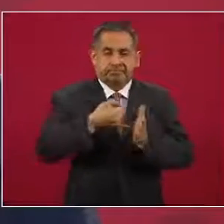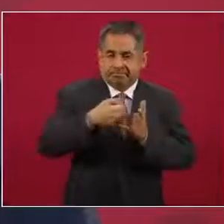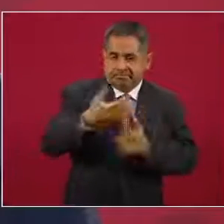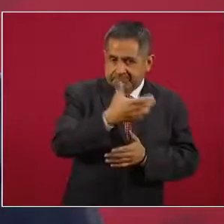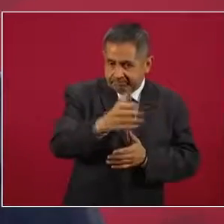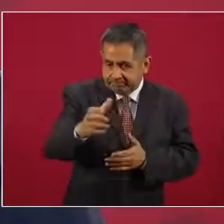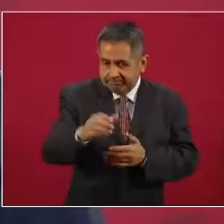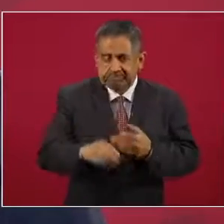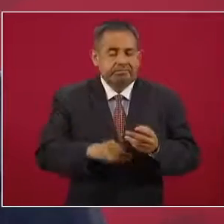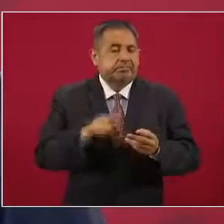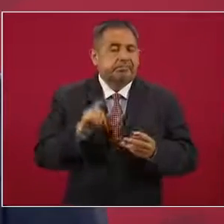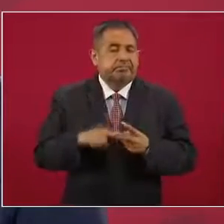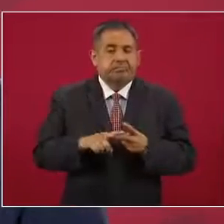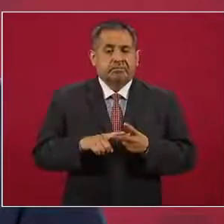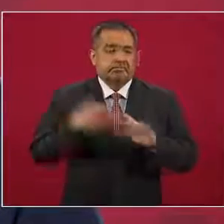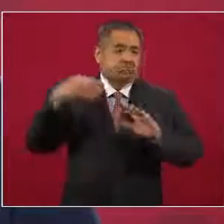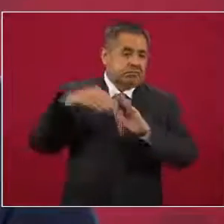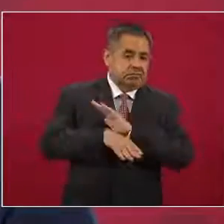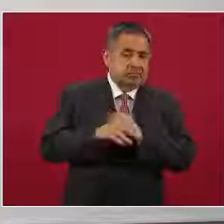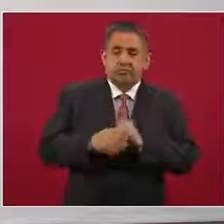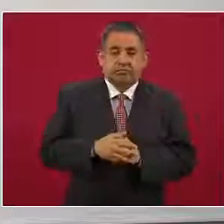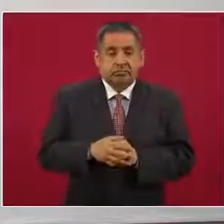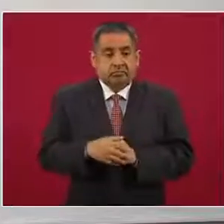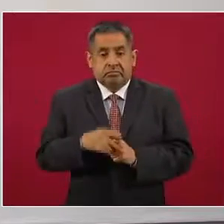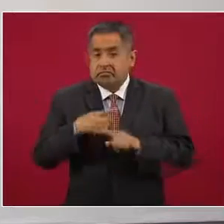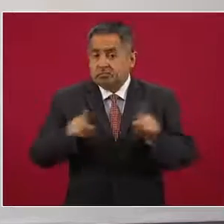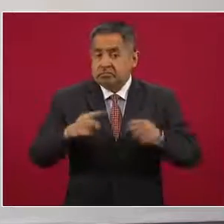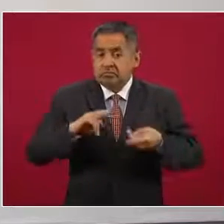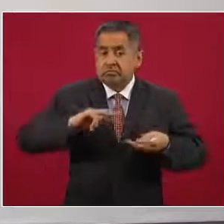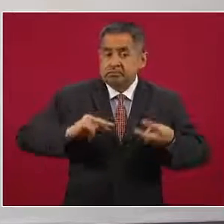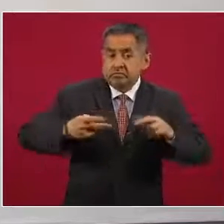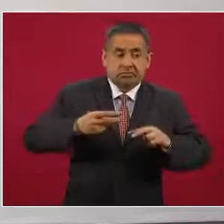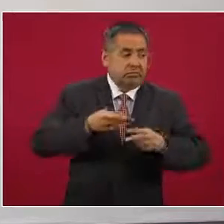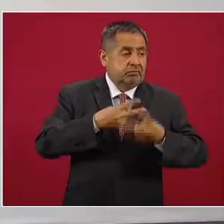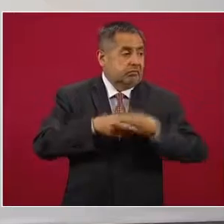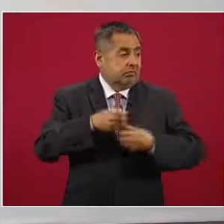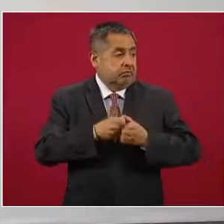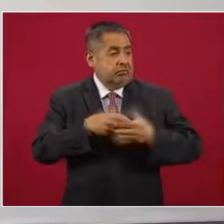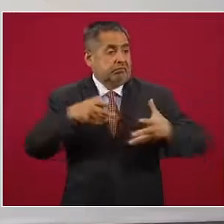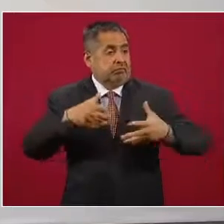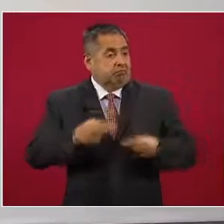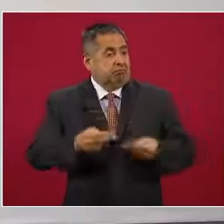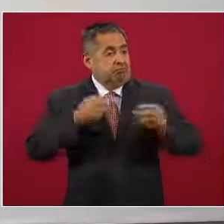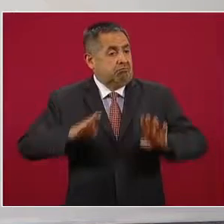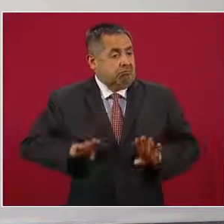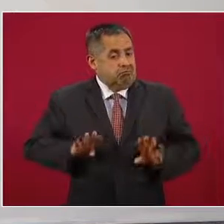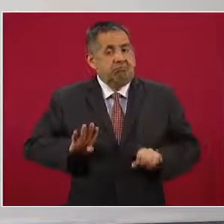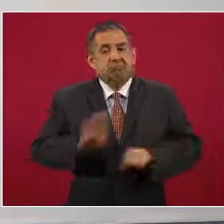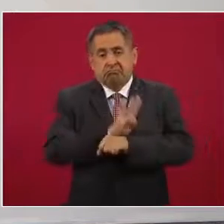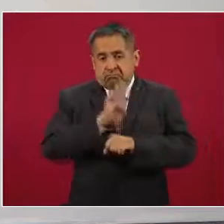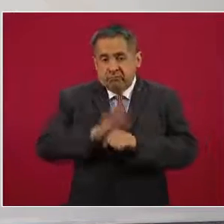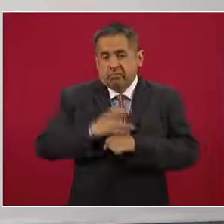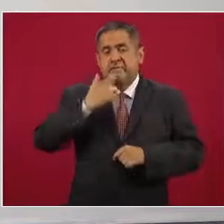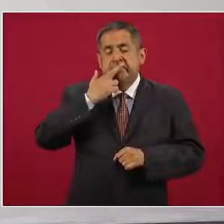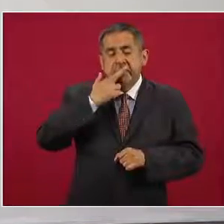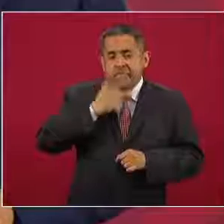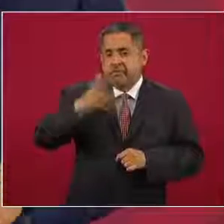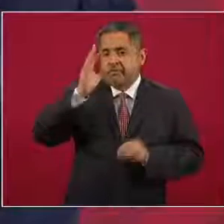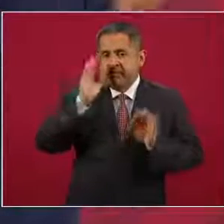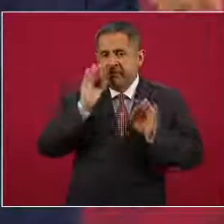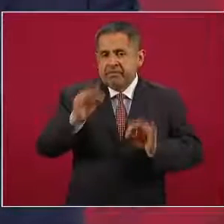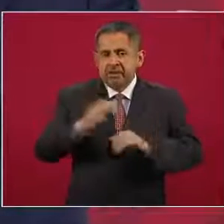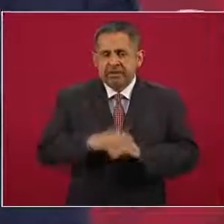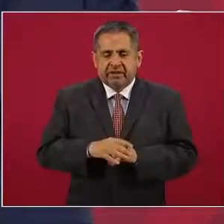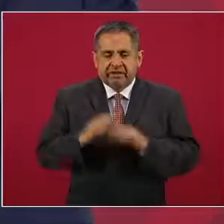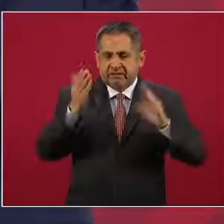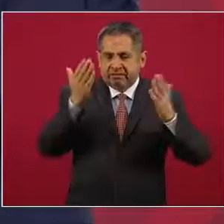agropecuario, no se cae, crece, incluso crece más